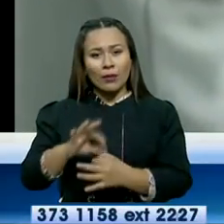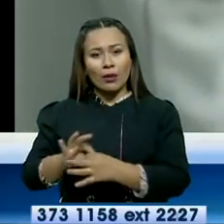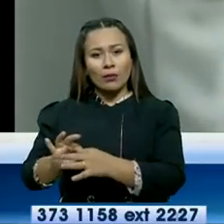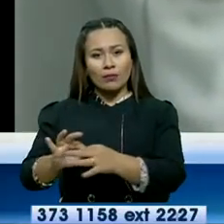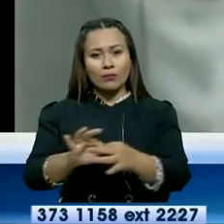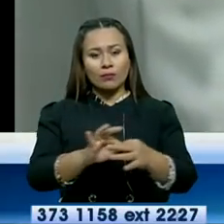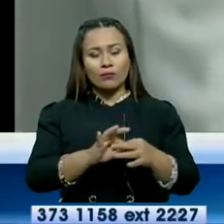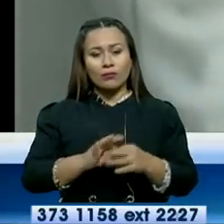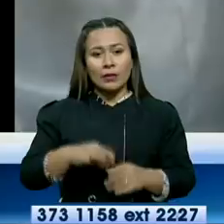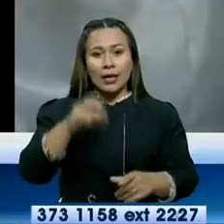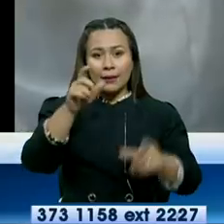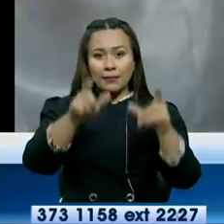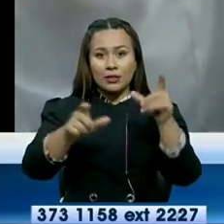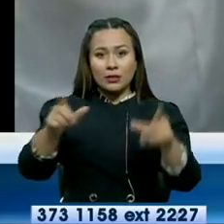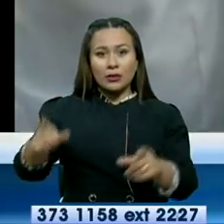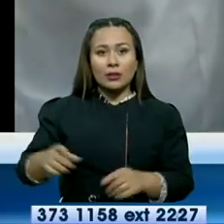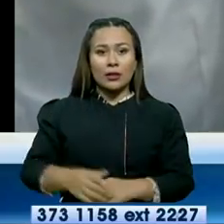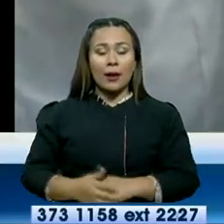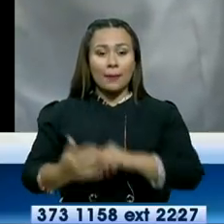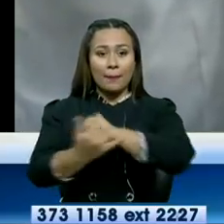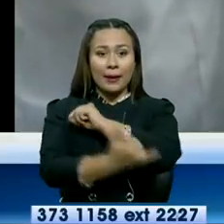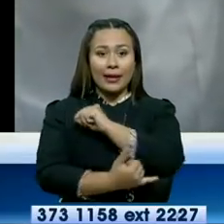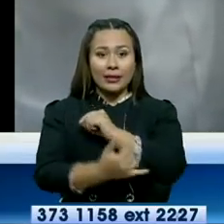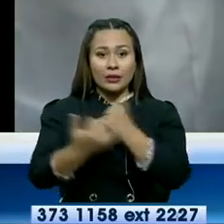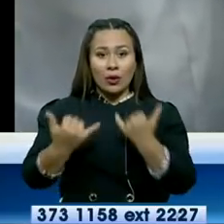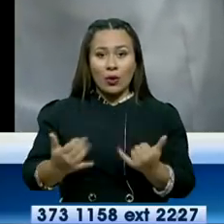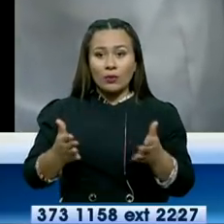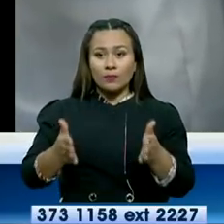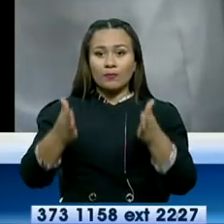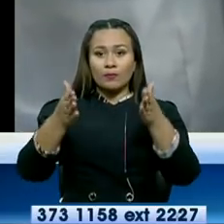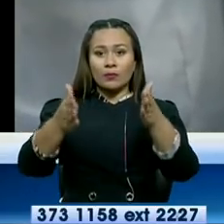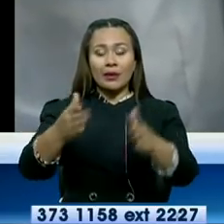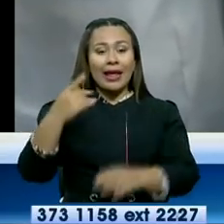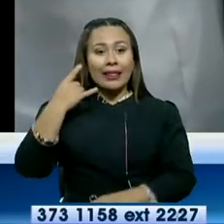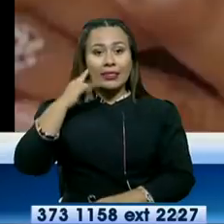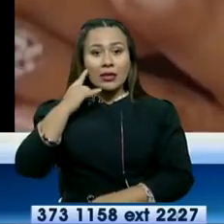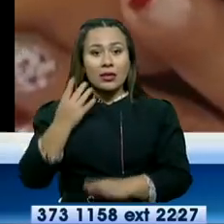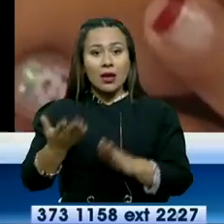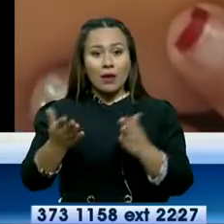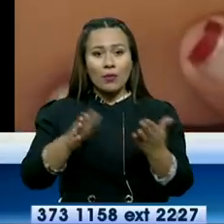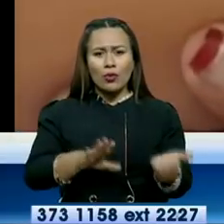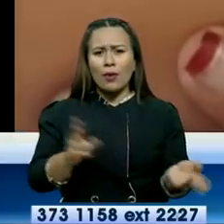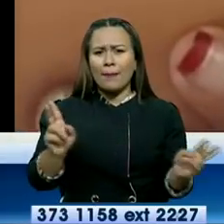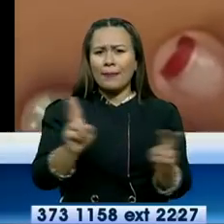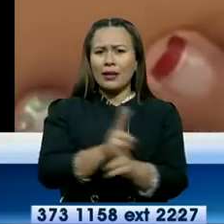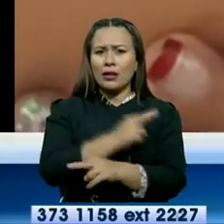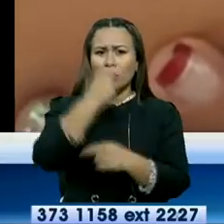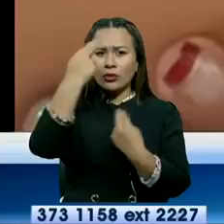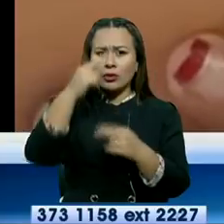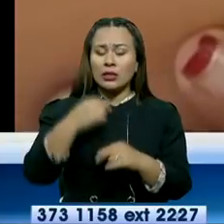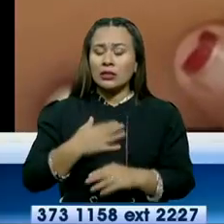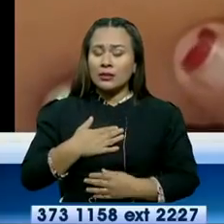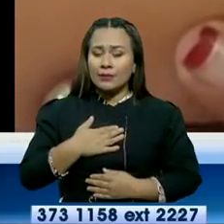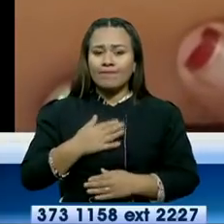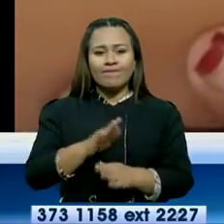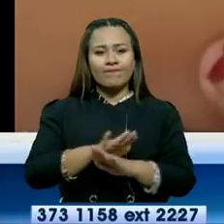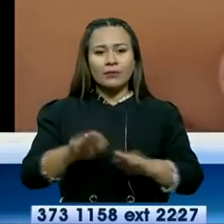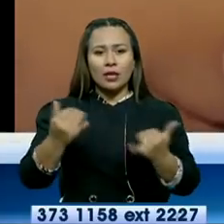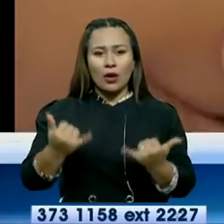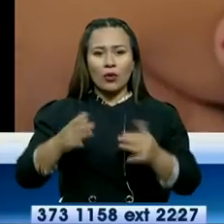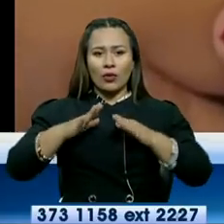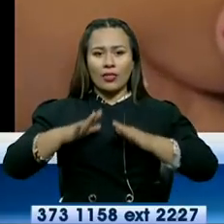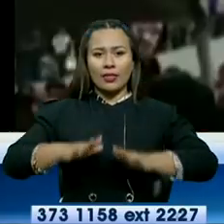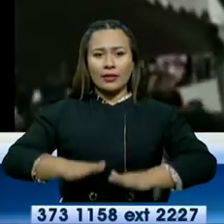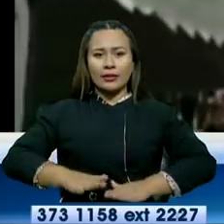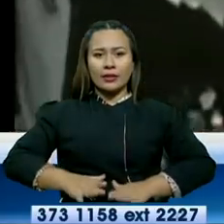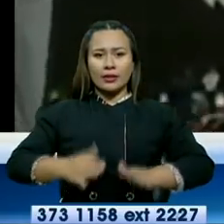la ciudad y un país entero, los restos de la pequeña Emilia, quien perdió la vida de una manera inesperada, ya descansan en